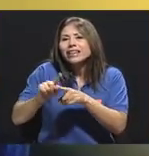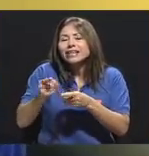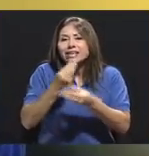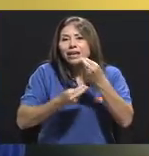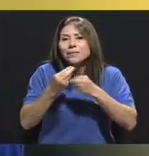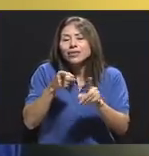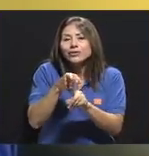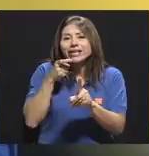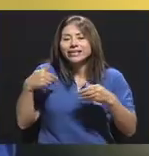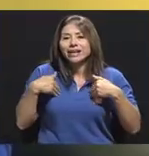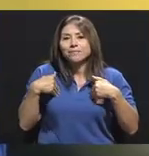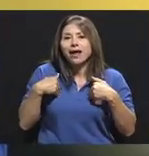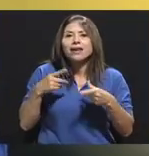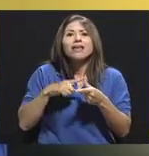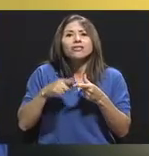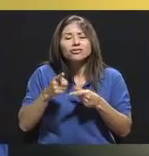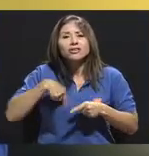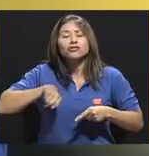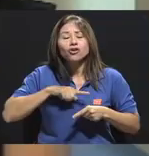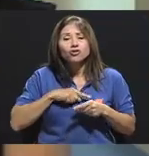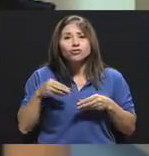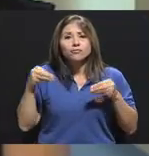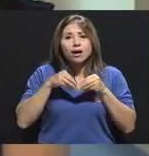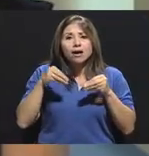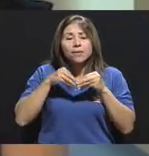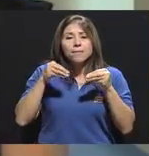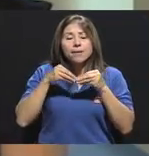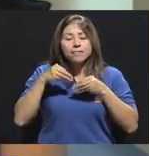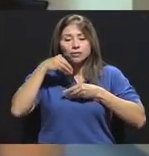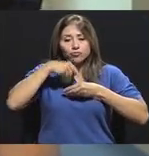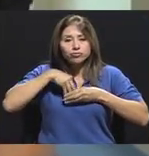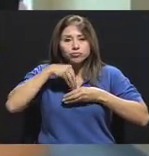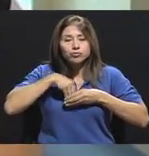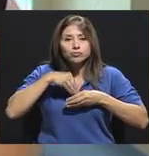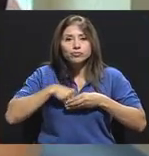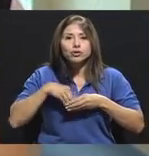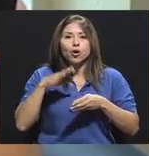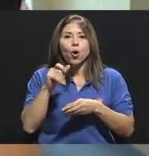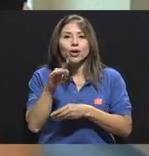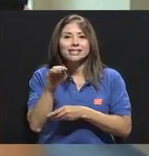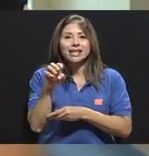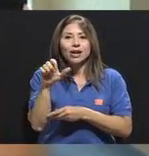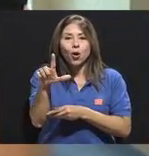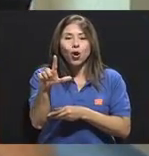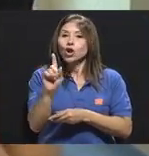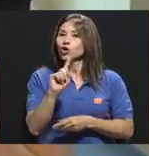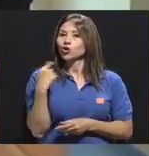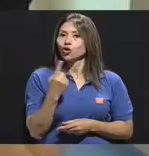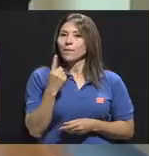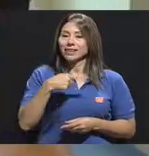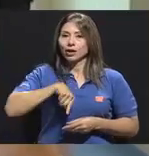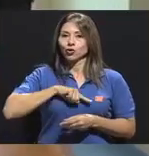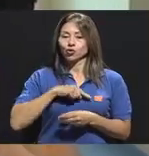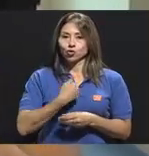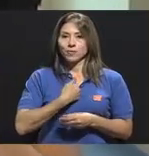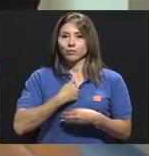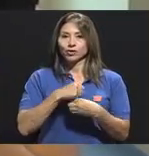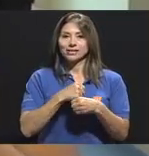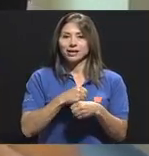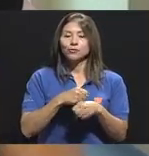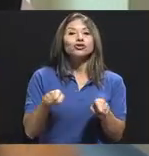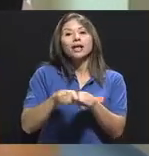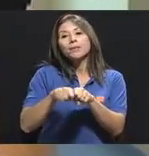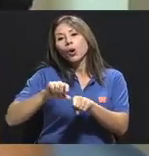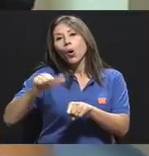solamente que estamos produciendo sino mucho el que estamos consumiendo claro correcto y doctora Qué sucede también cuando estamos procesando los